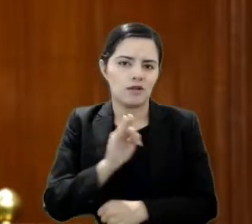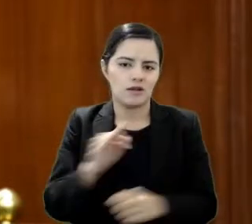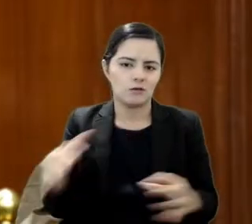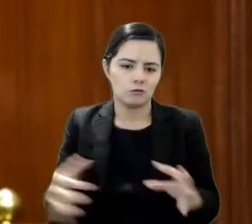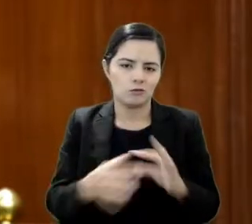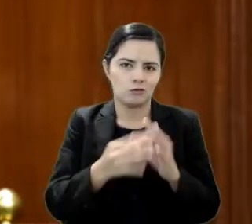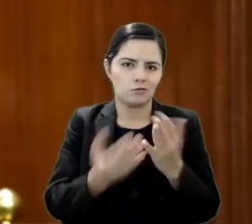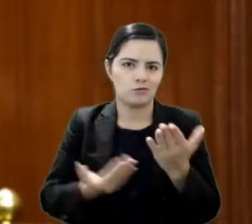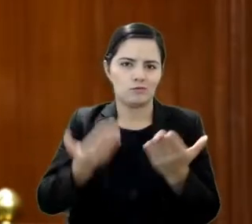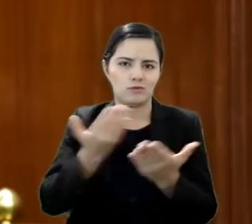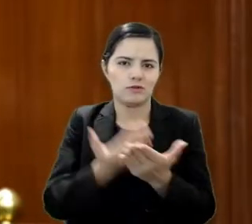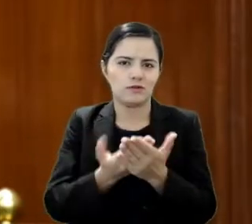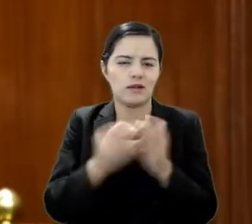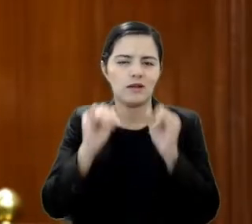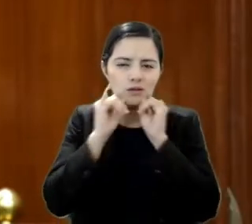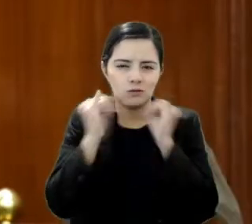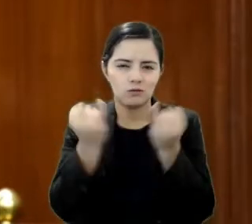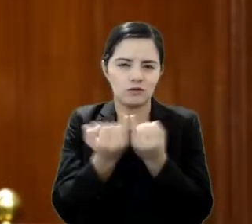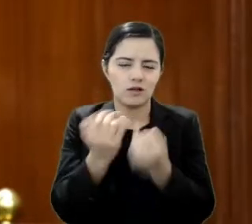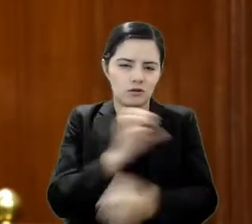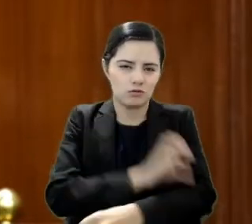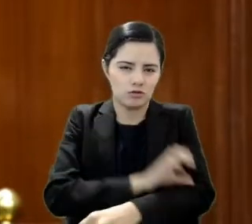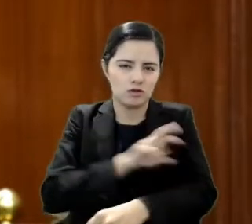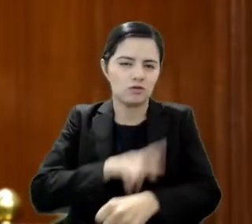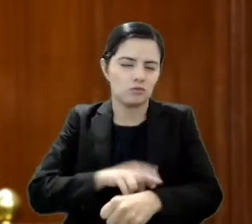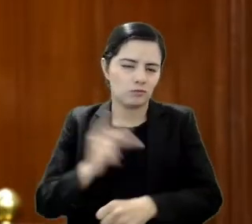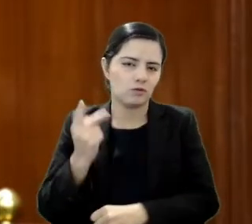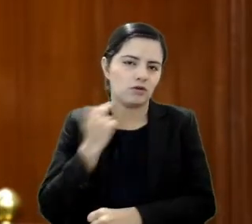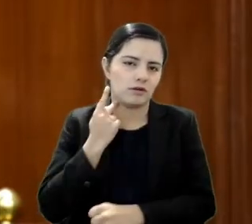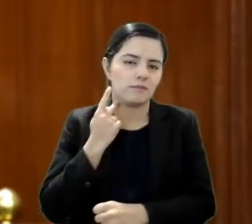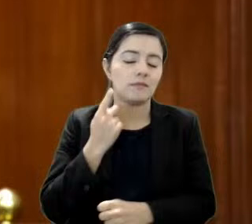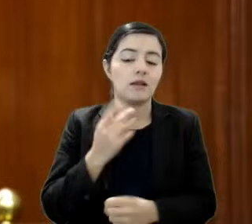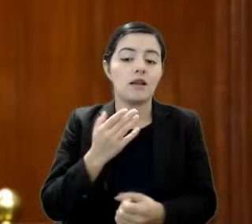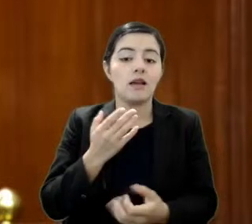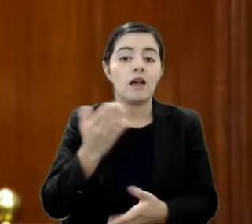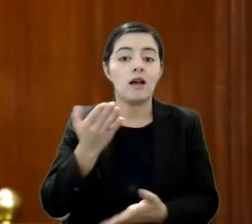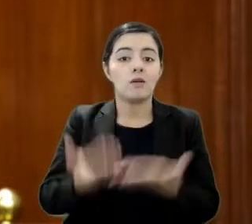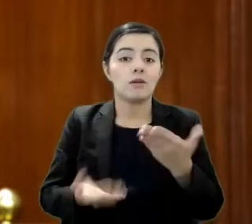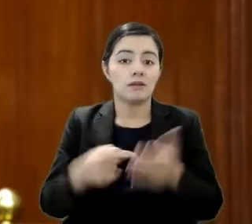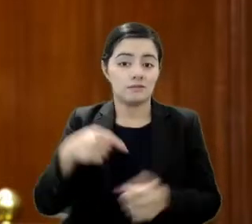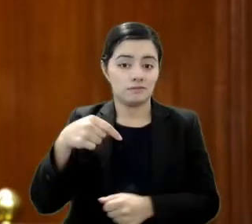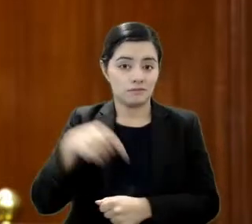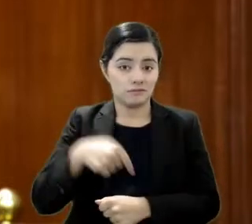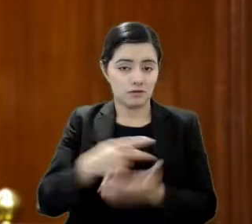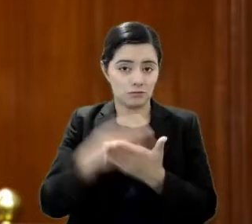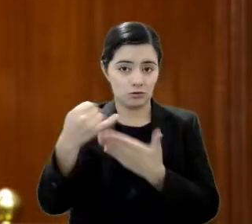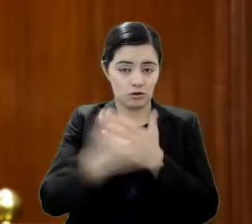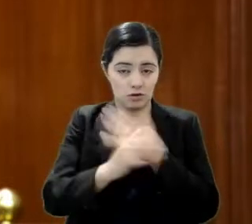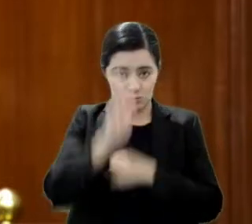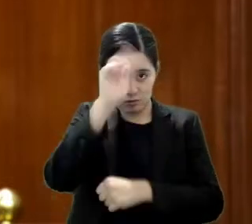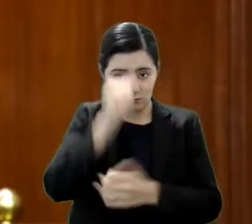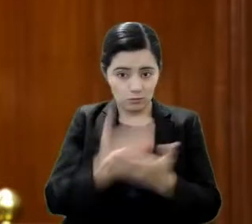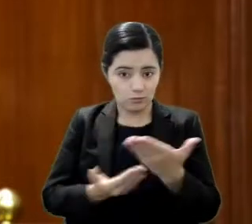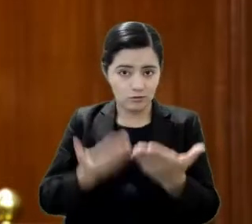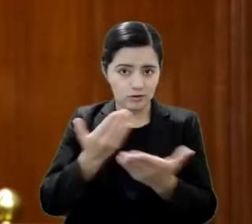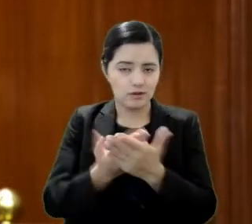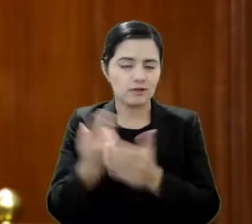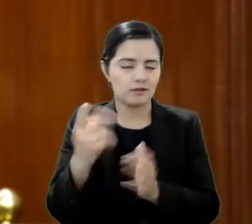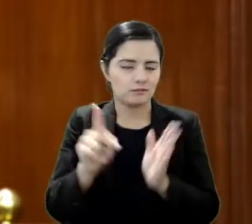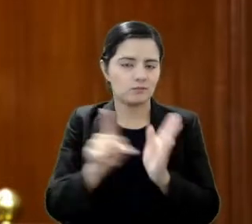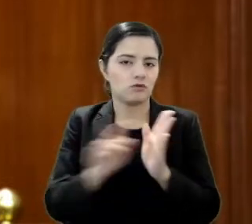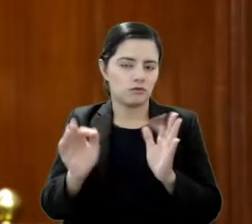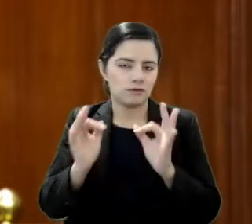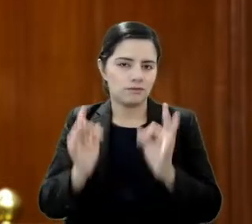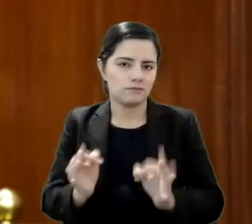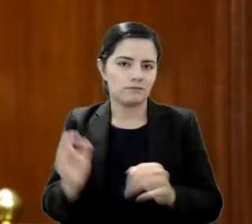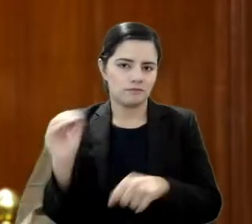Política. Transitorios, artículo 1, publíquese el presente acuerdo en el periódico oficial Gaceta de Gobierno. Artículo 2, el presente